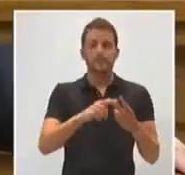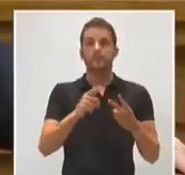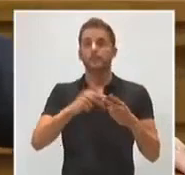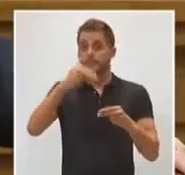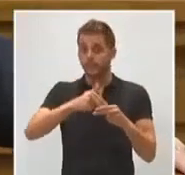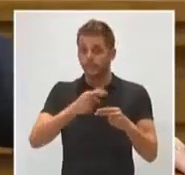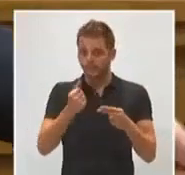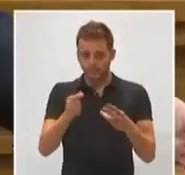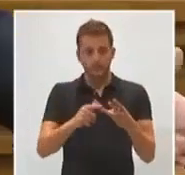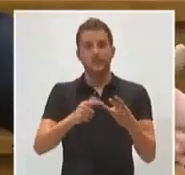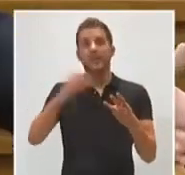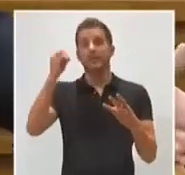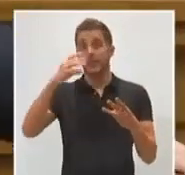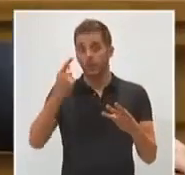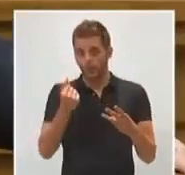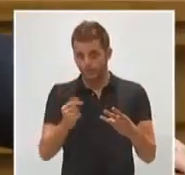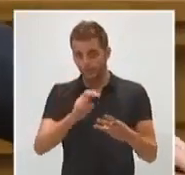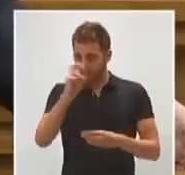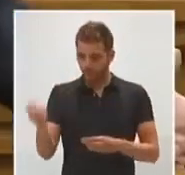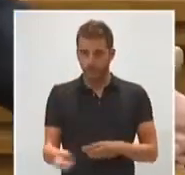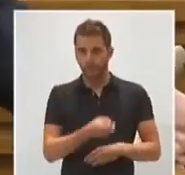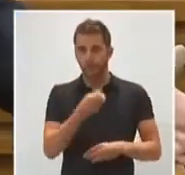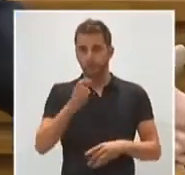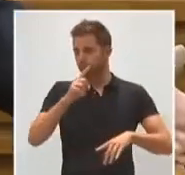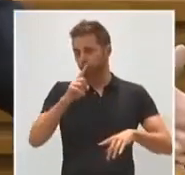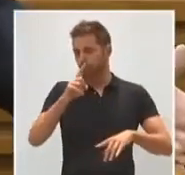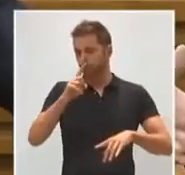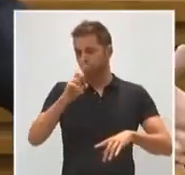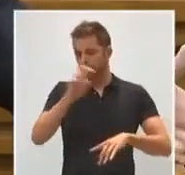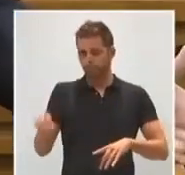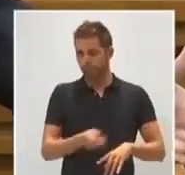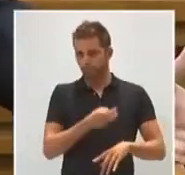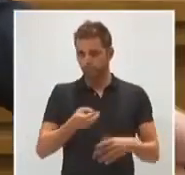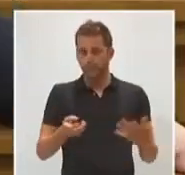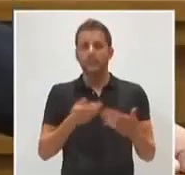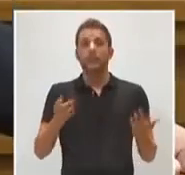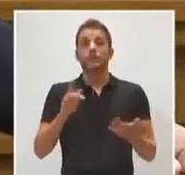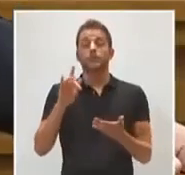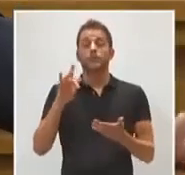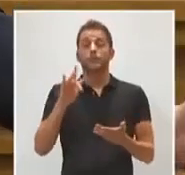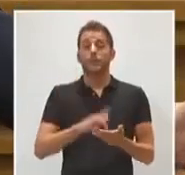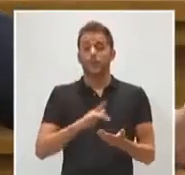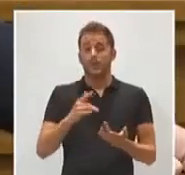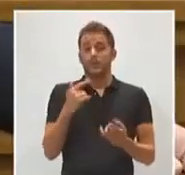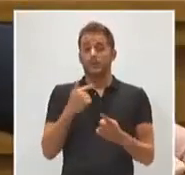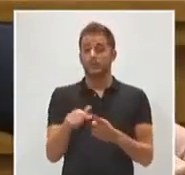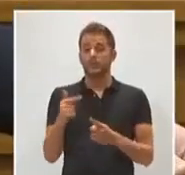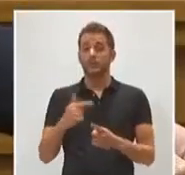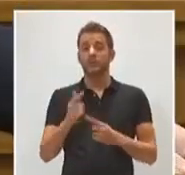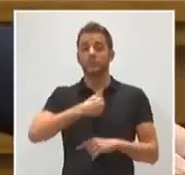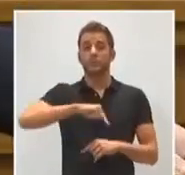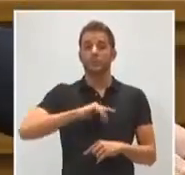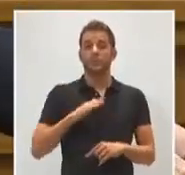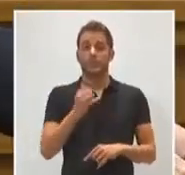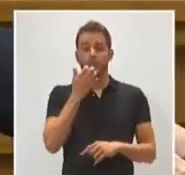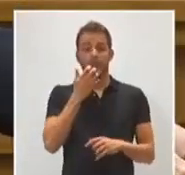luz depende de muchas cosas evidentemente pero bueno en la parte que nos pueda tocar hemos tenido el dato